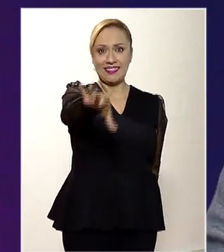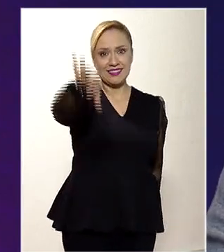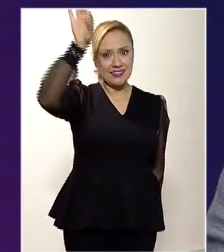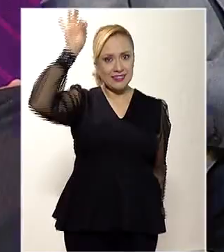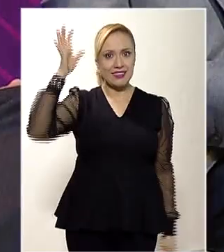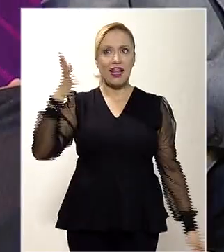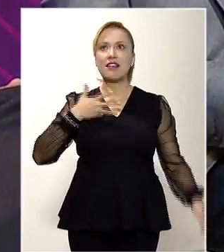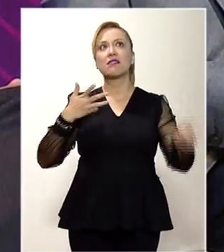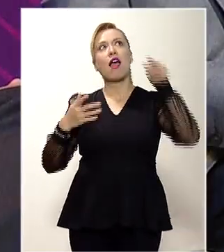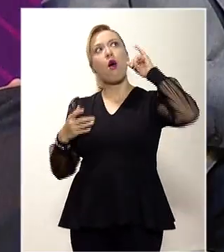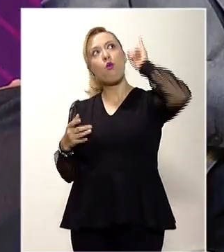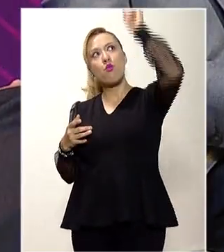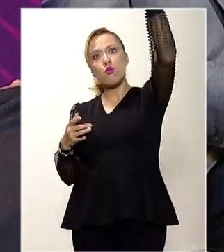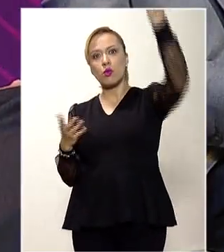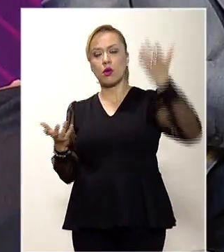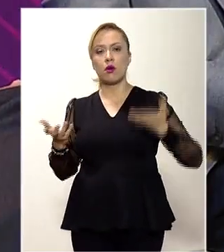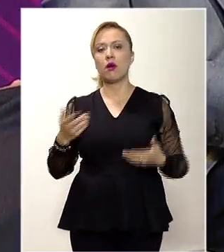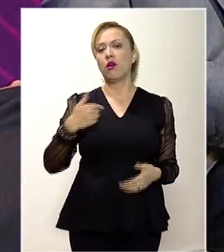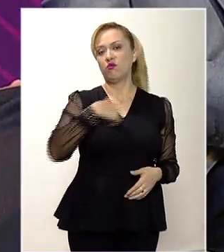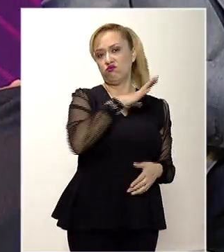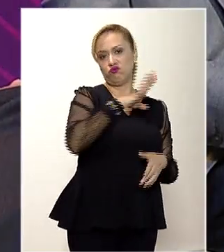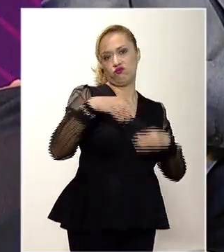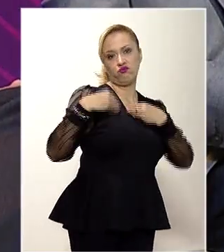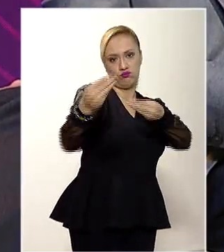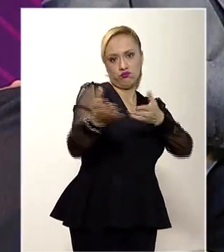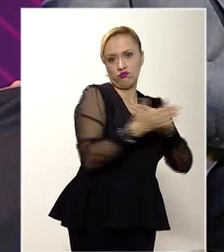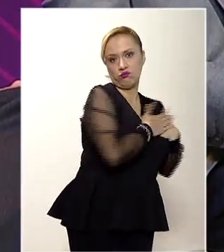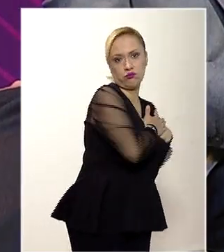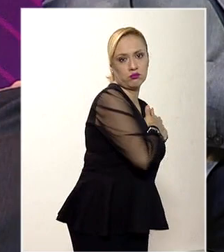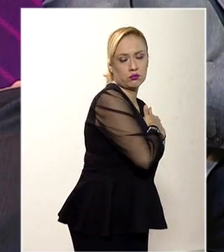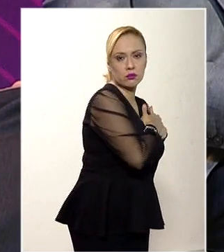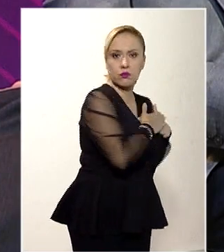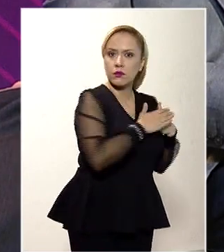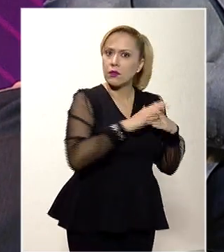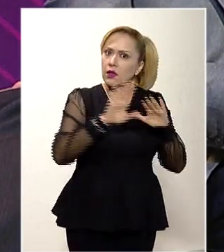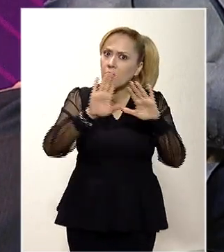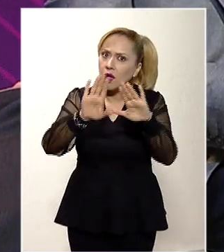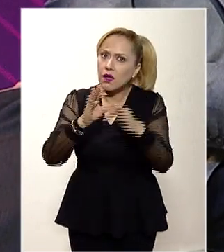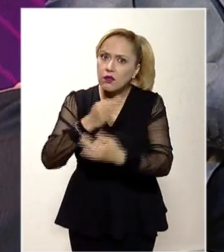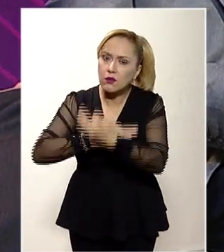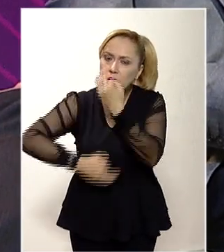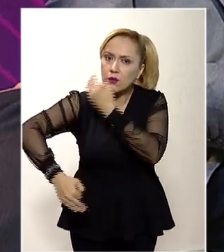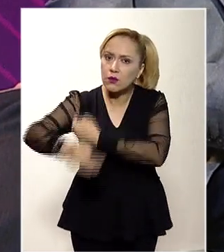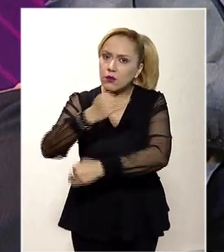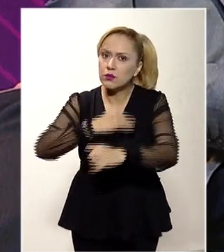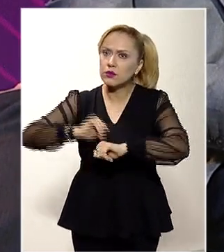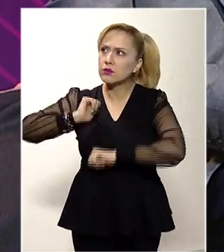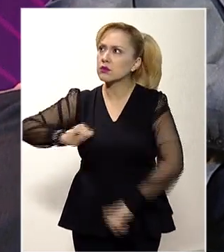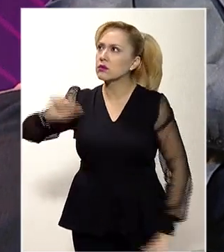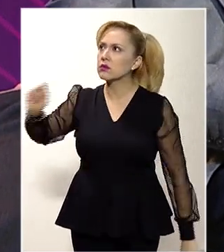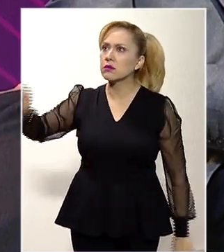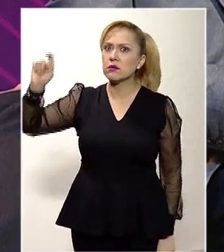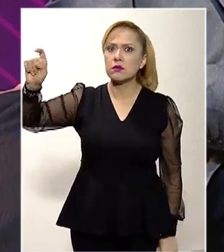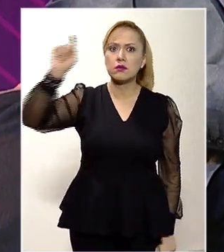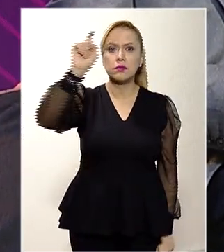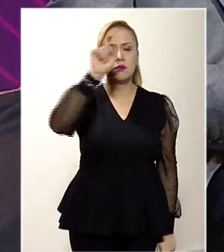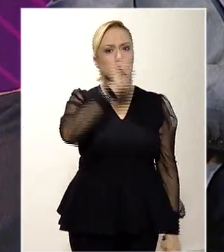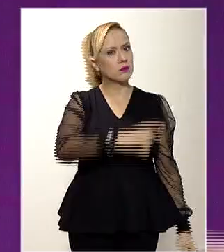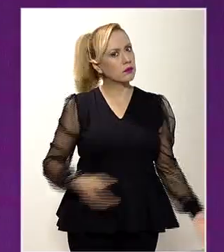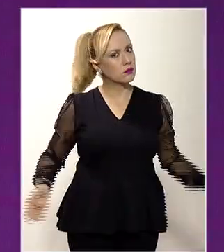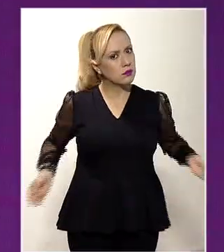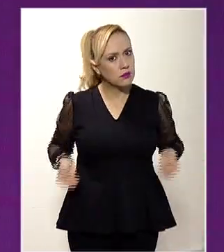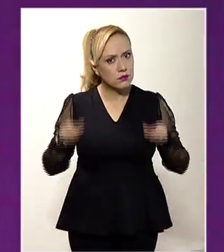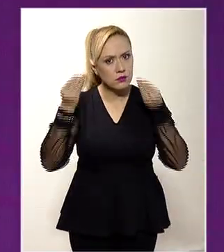como Ujú, si fuera suya, ¿no? Y no te la quiero dar. Oye, no, aquí hay obligaciones donde implican a todas las autoridades en el ámbito de sus competencias.